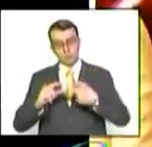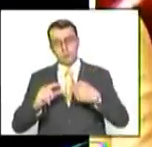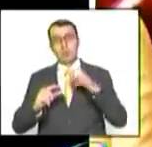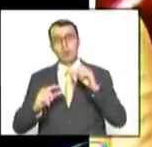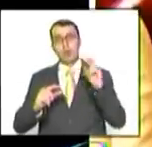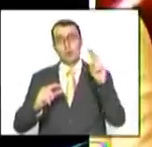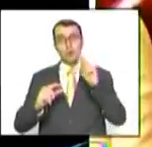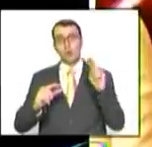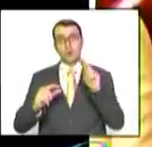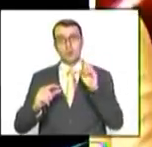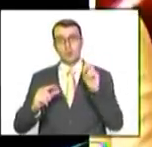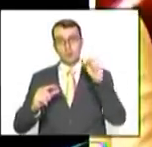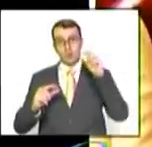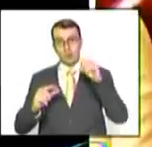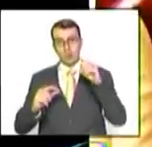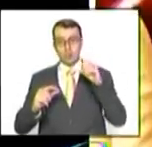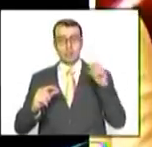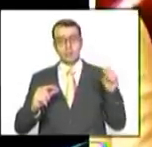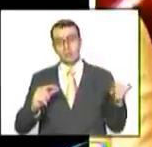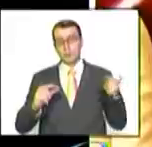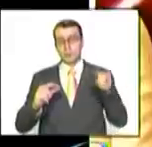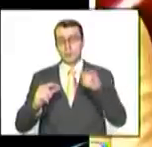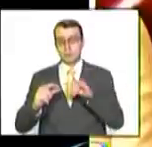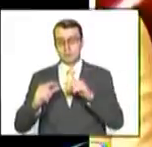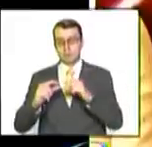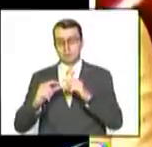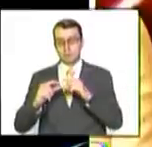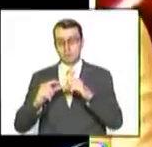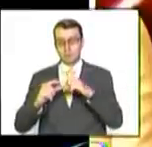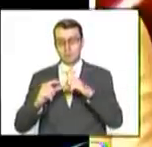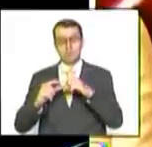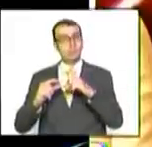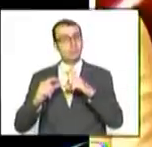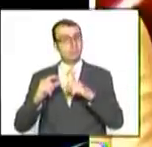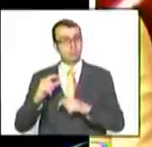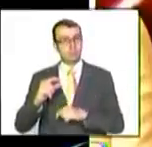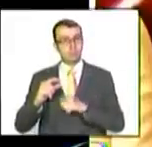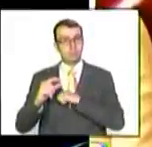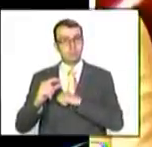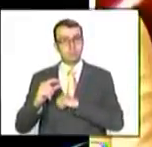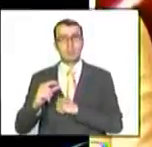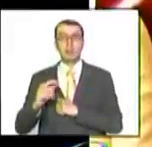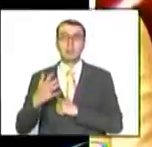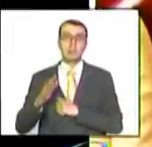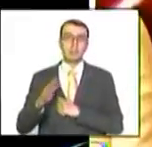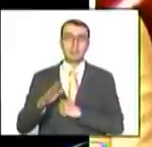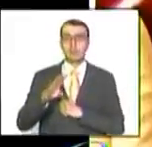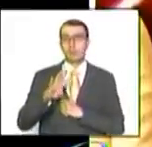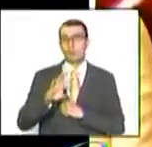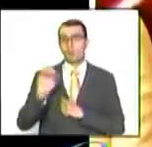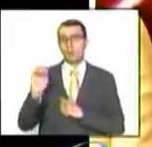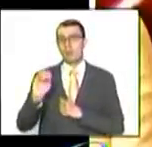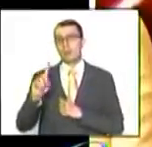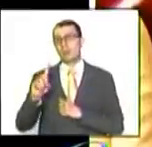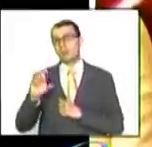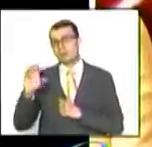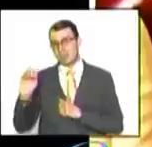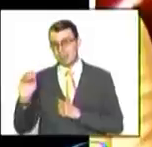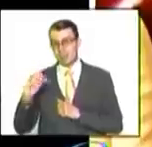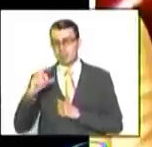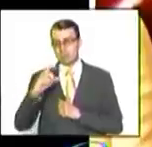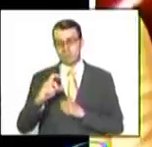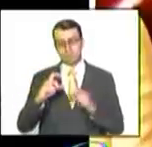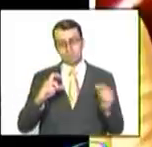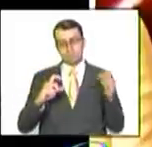una concentración específica. Igual nosotros trabajamos entre 40 y 60 microgramos por mililitro de